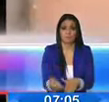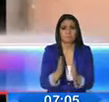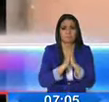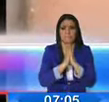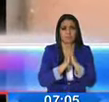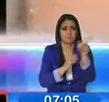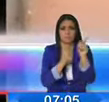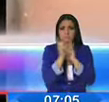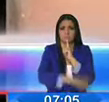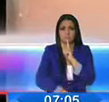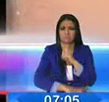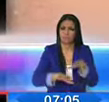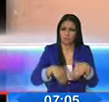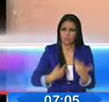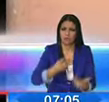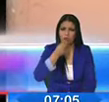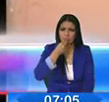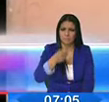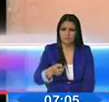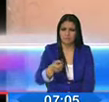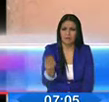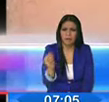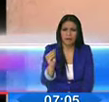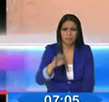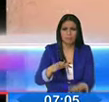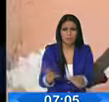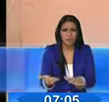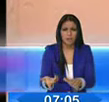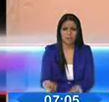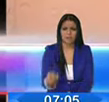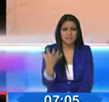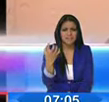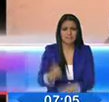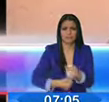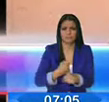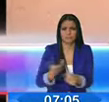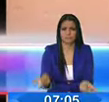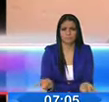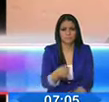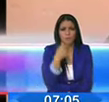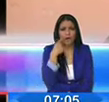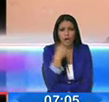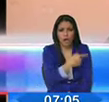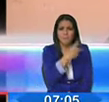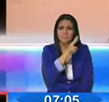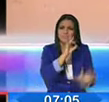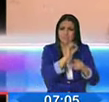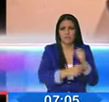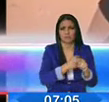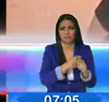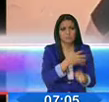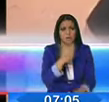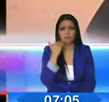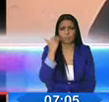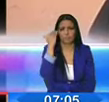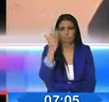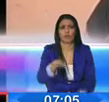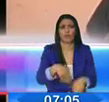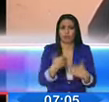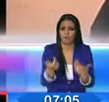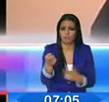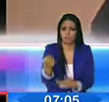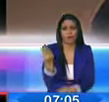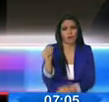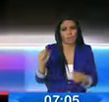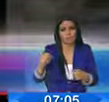se va a poder matar a una criatura el que tiene 15 años el este tiene 27 años pues como se va a meter con